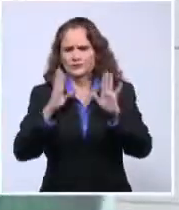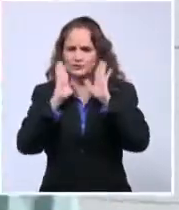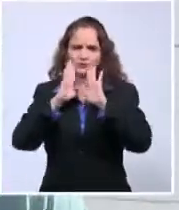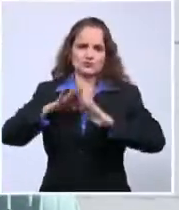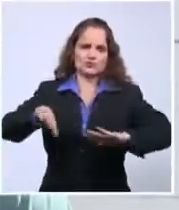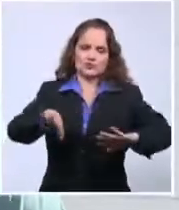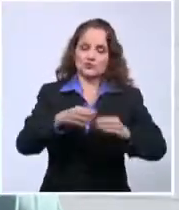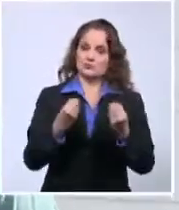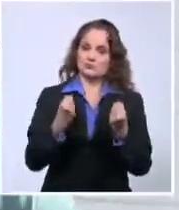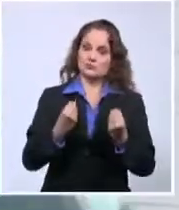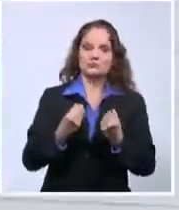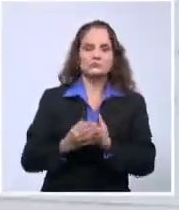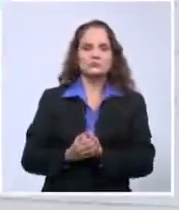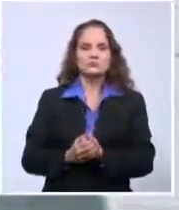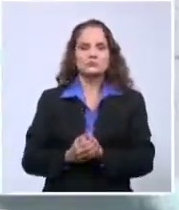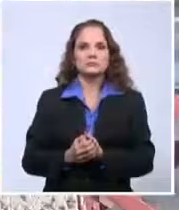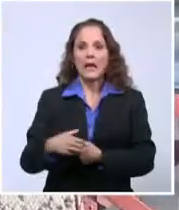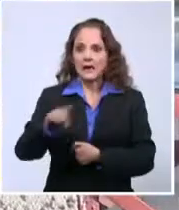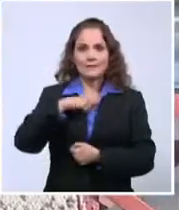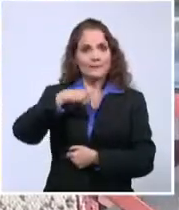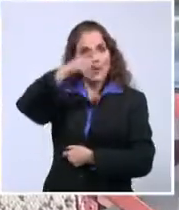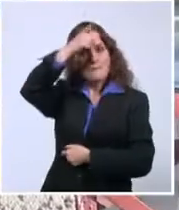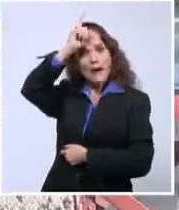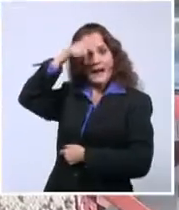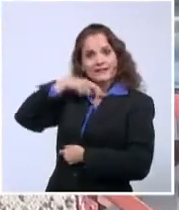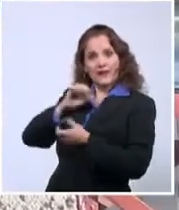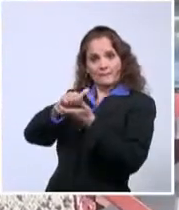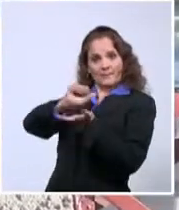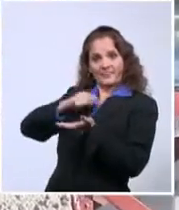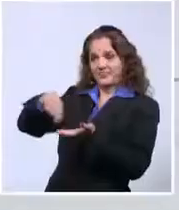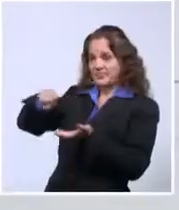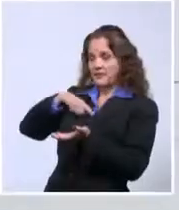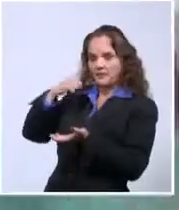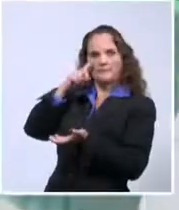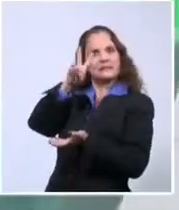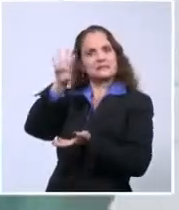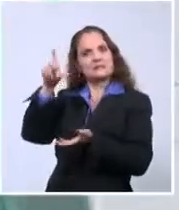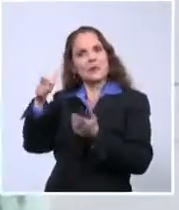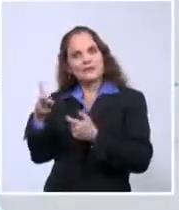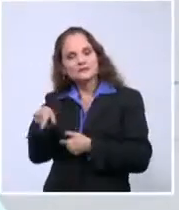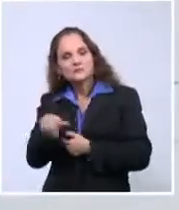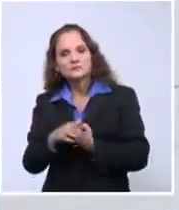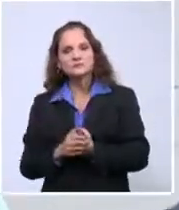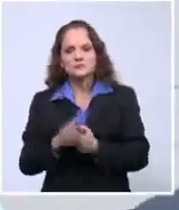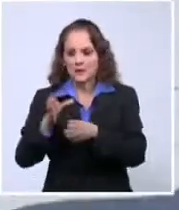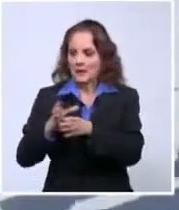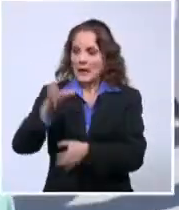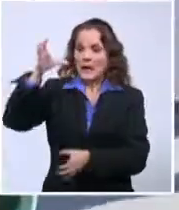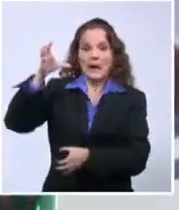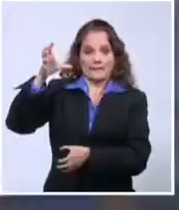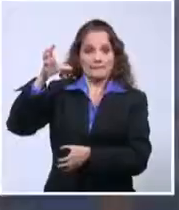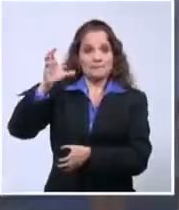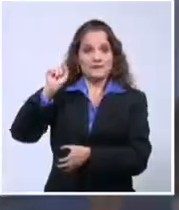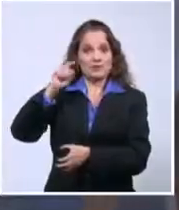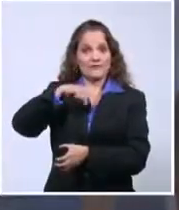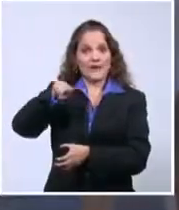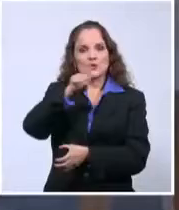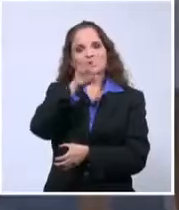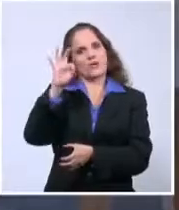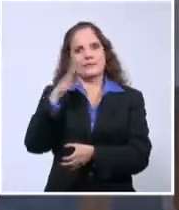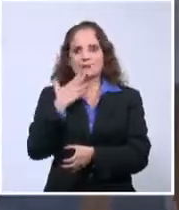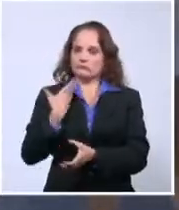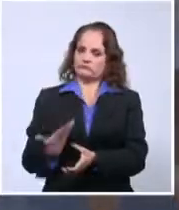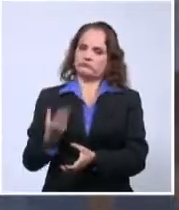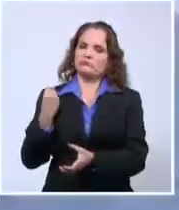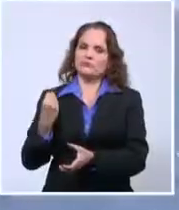mata, 55 pesos, como estaba ahí puesta y la pusieron a 30 horas que la pude comprar. Y el pomo refresco 100 pesos que él no aguanta también. En medio